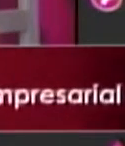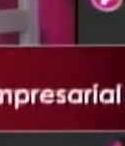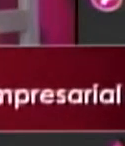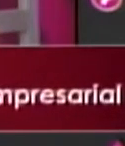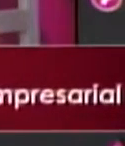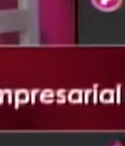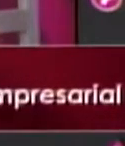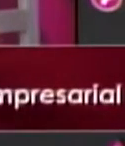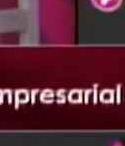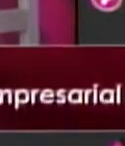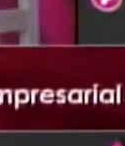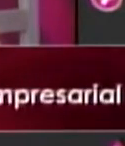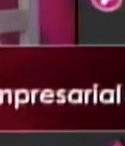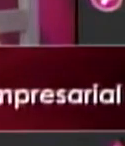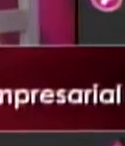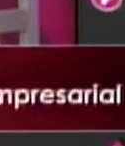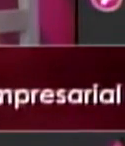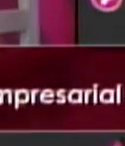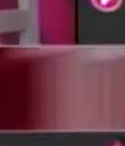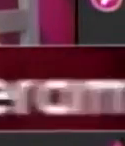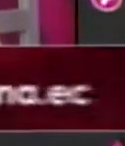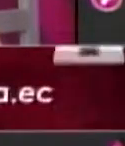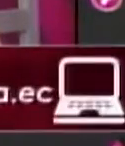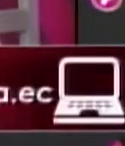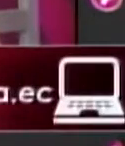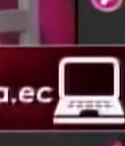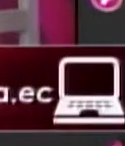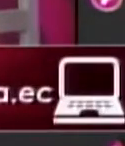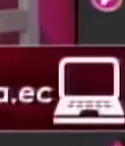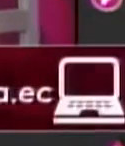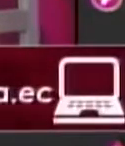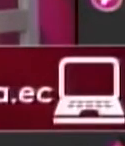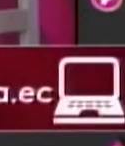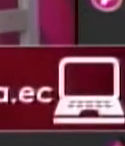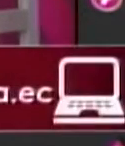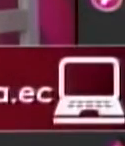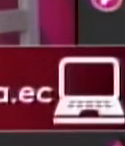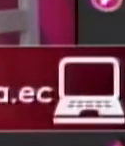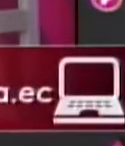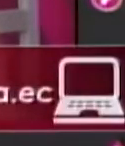seguirnos en Twitter en @enbogaese y en Instagram en @enbogaempresarial.